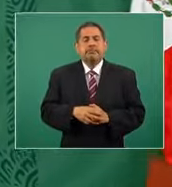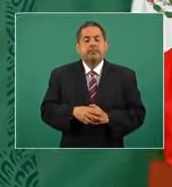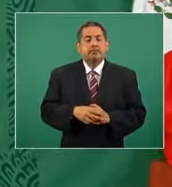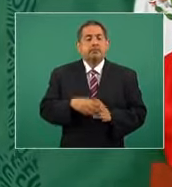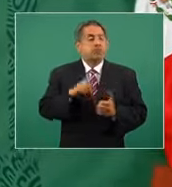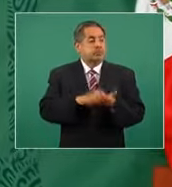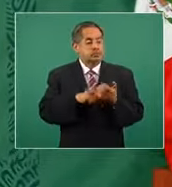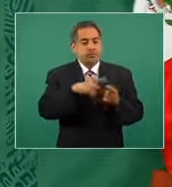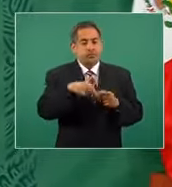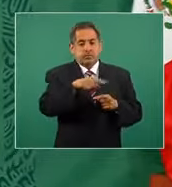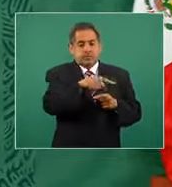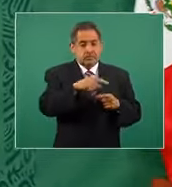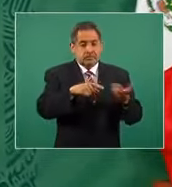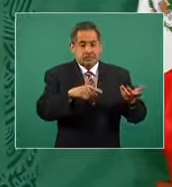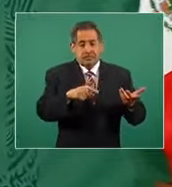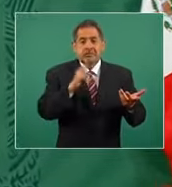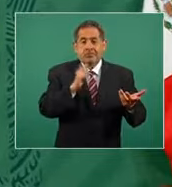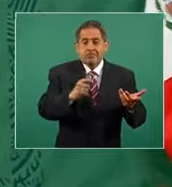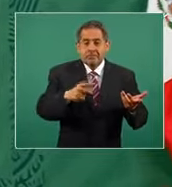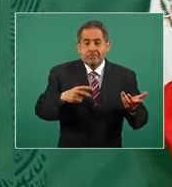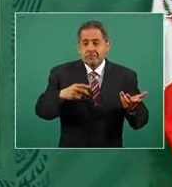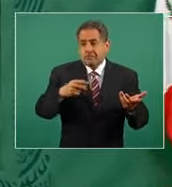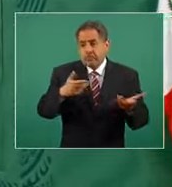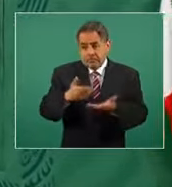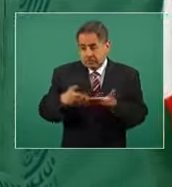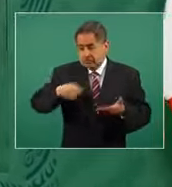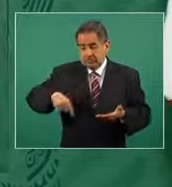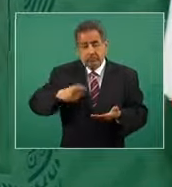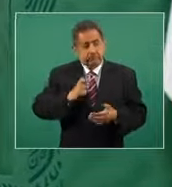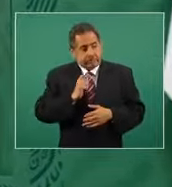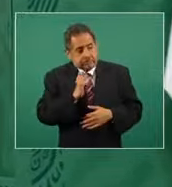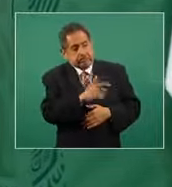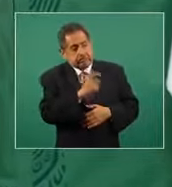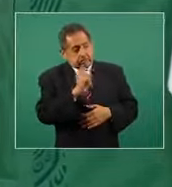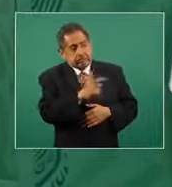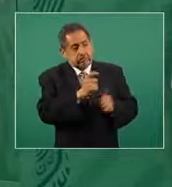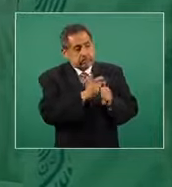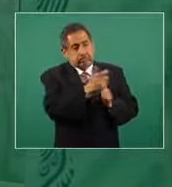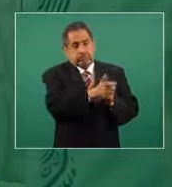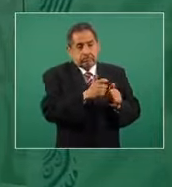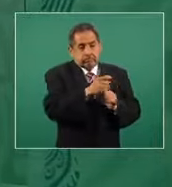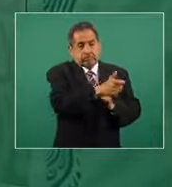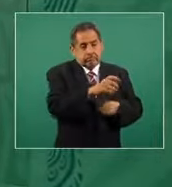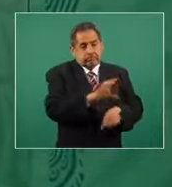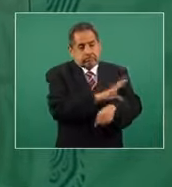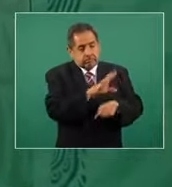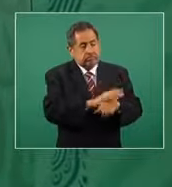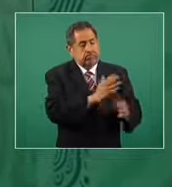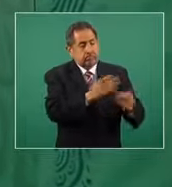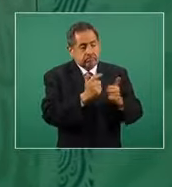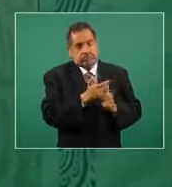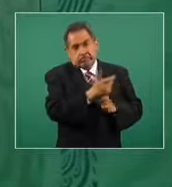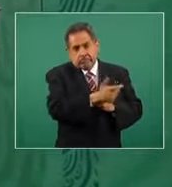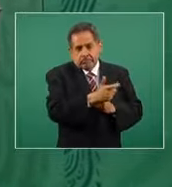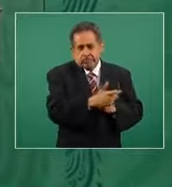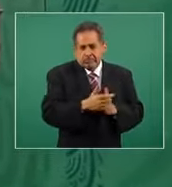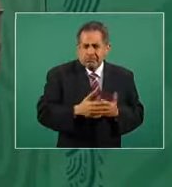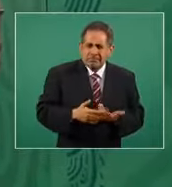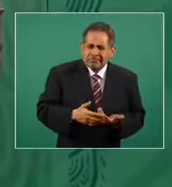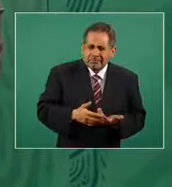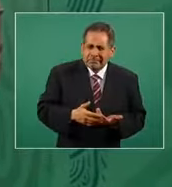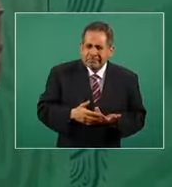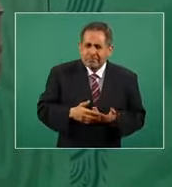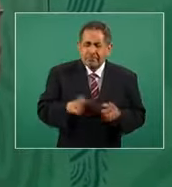tiene que comprar la energía eléctrica, sino se les